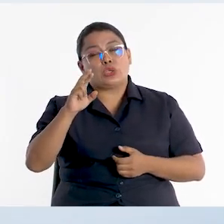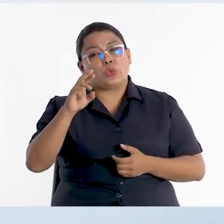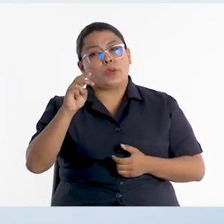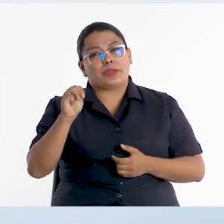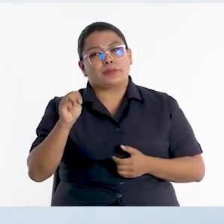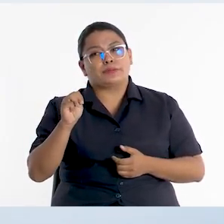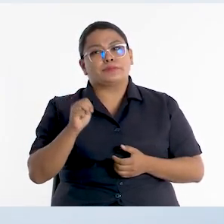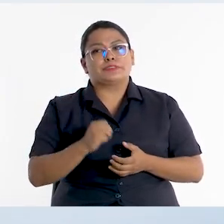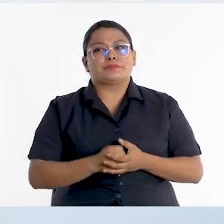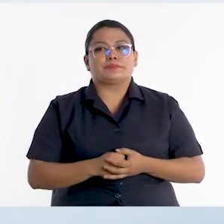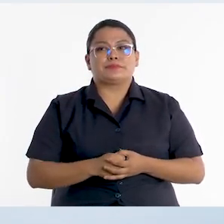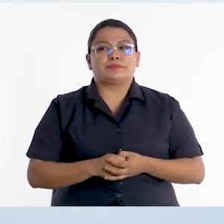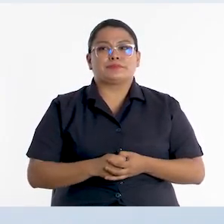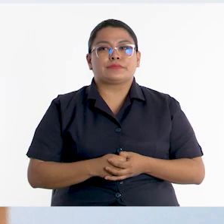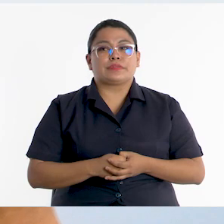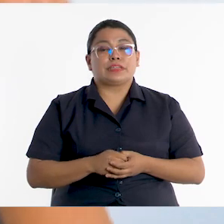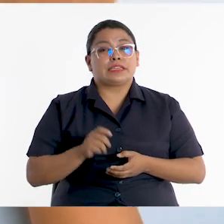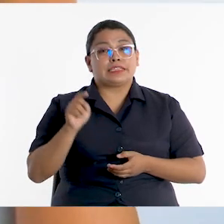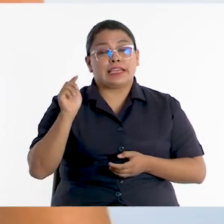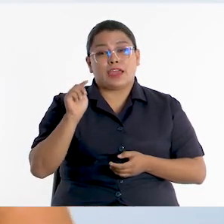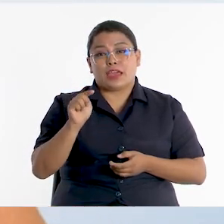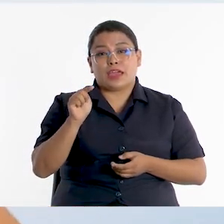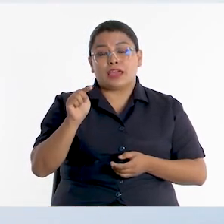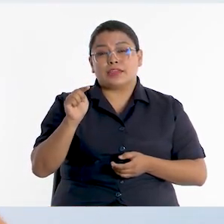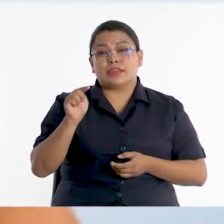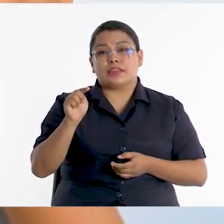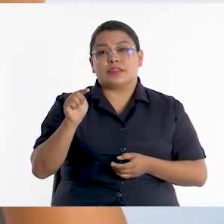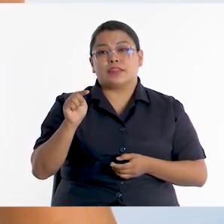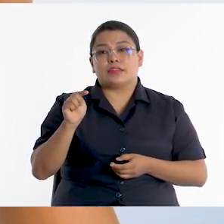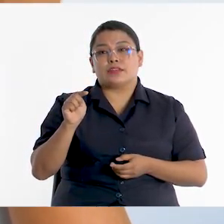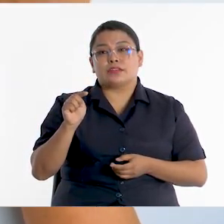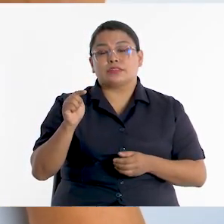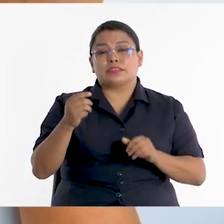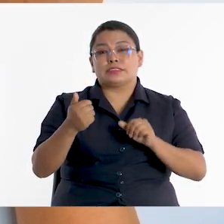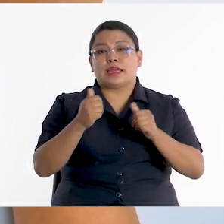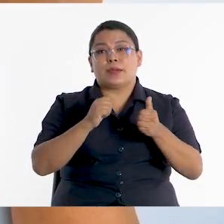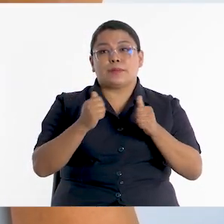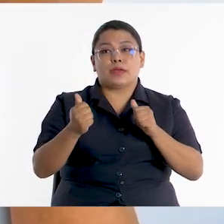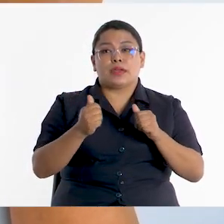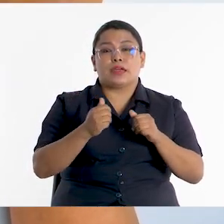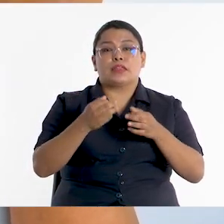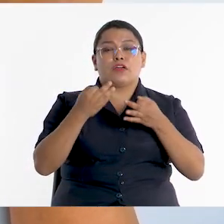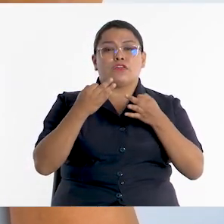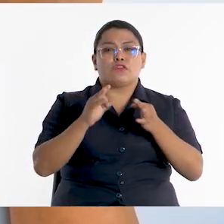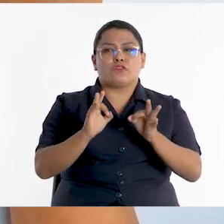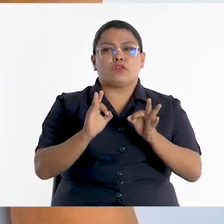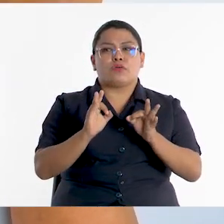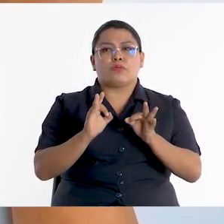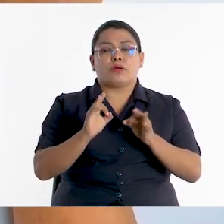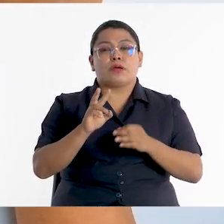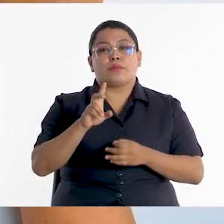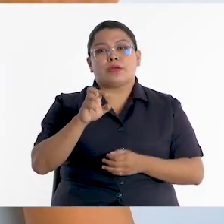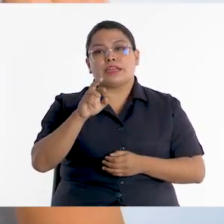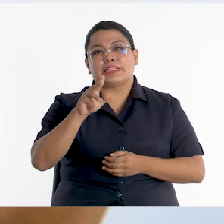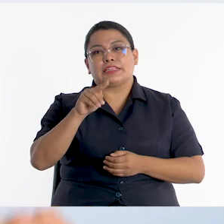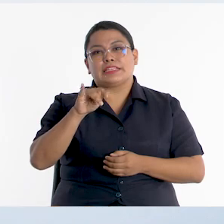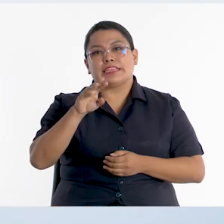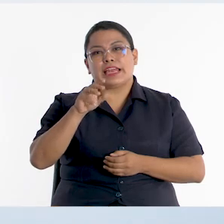y unidades de millar. Y estos de acá se realizan en forma vertical.